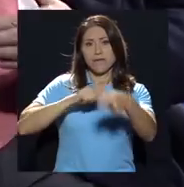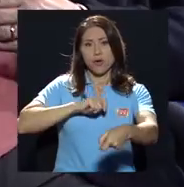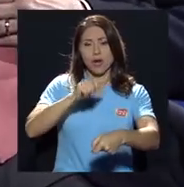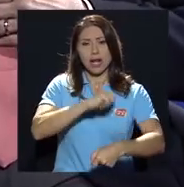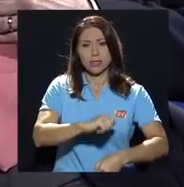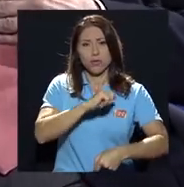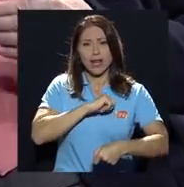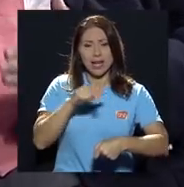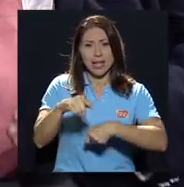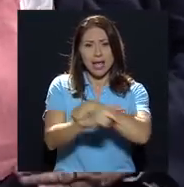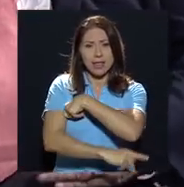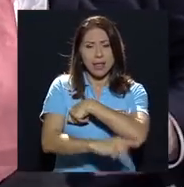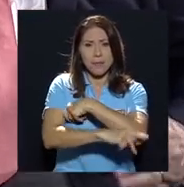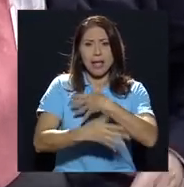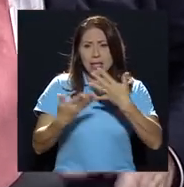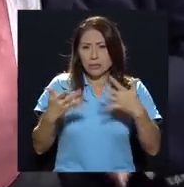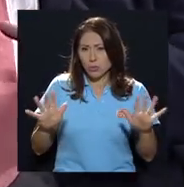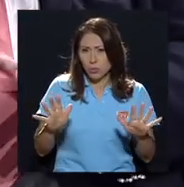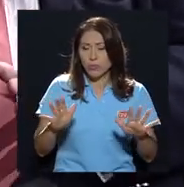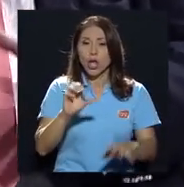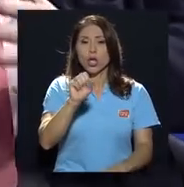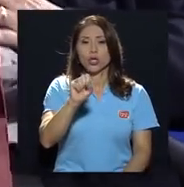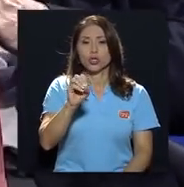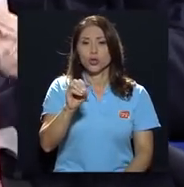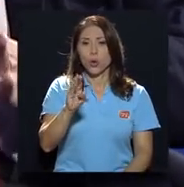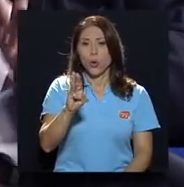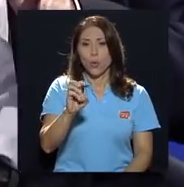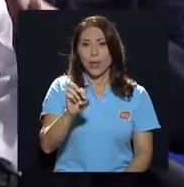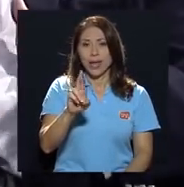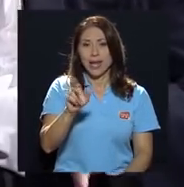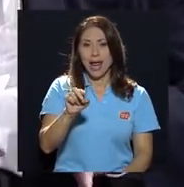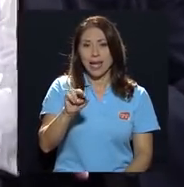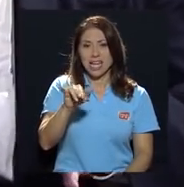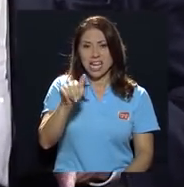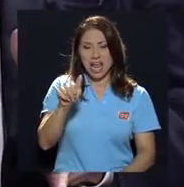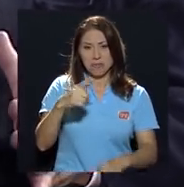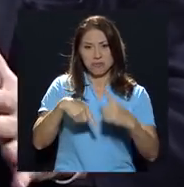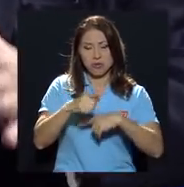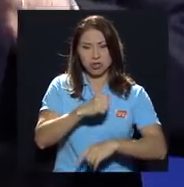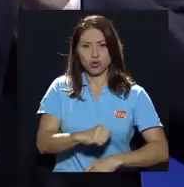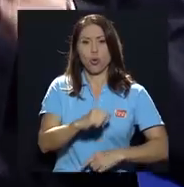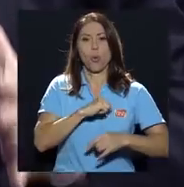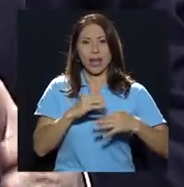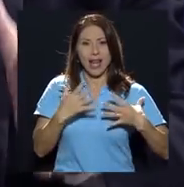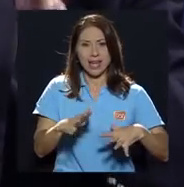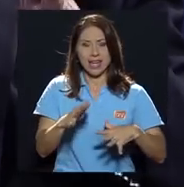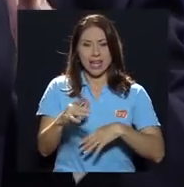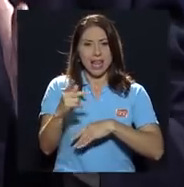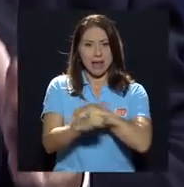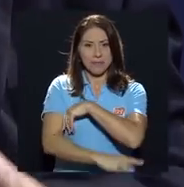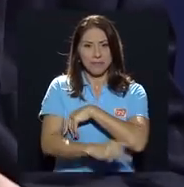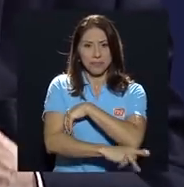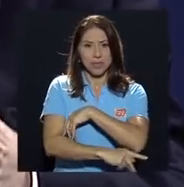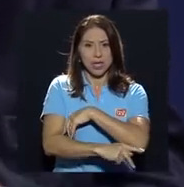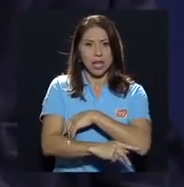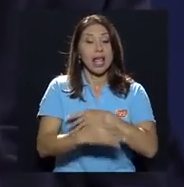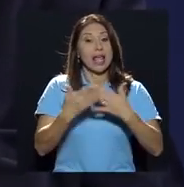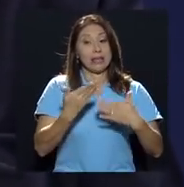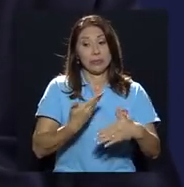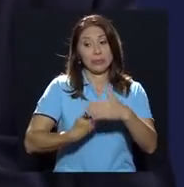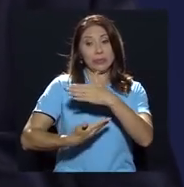que se viola la soberanía etcétera el concepto de soberanía nace en el siglo